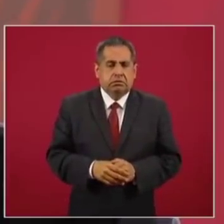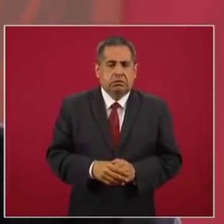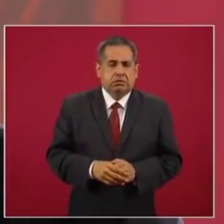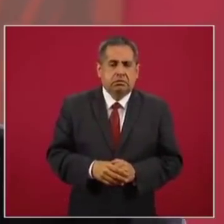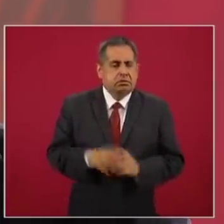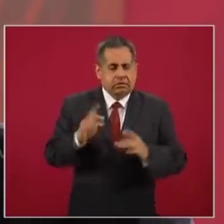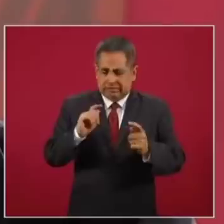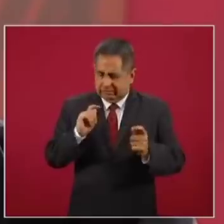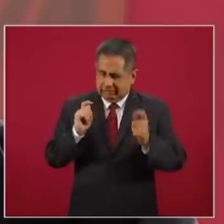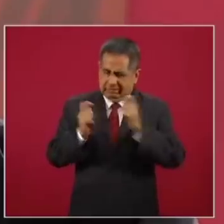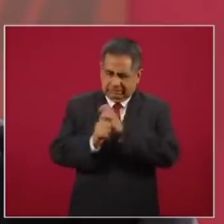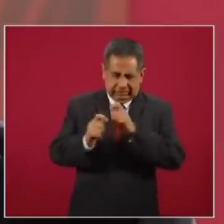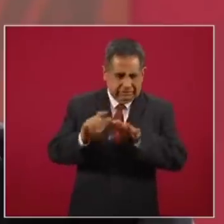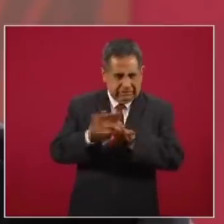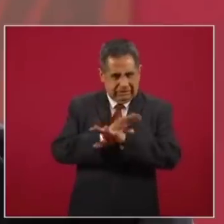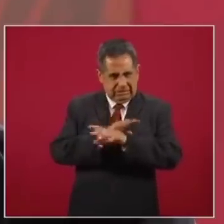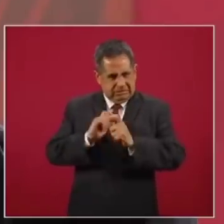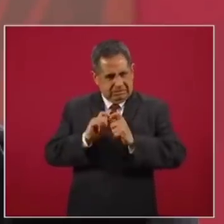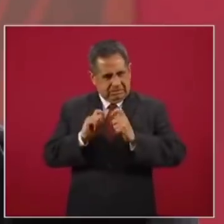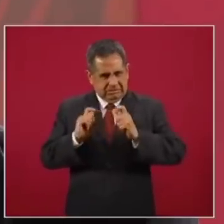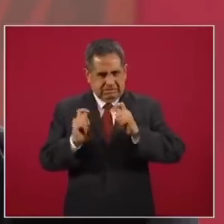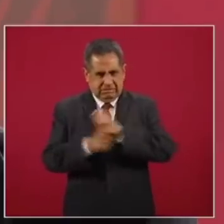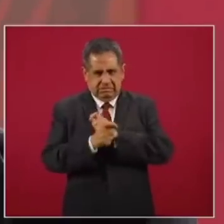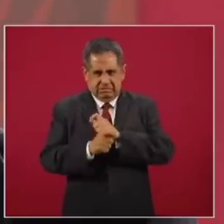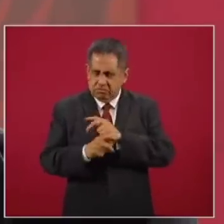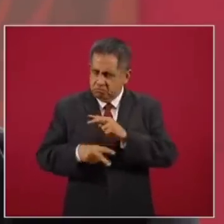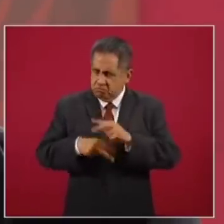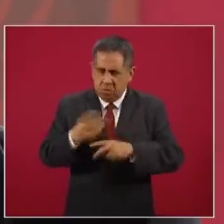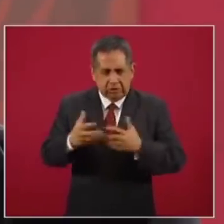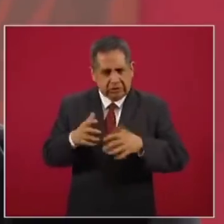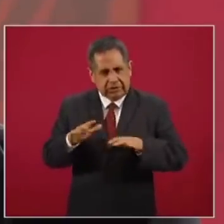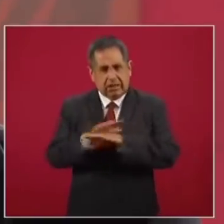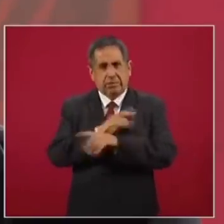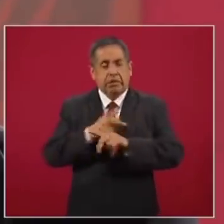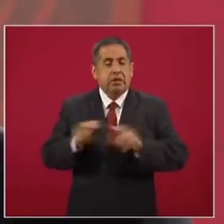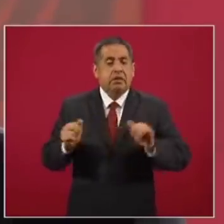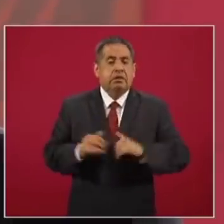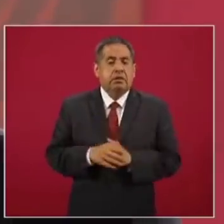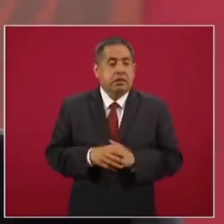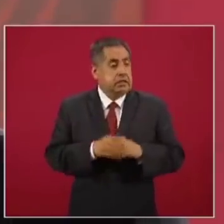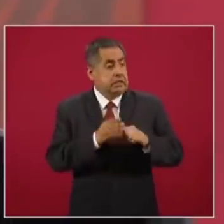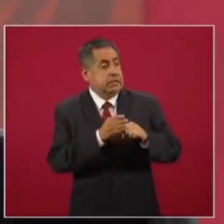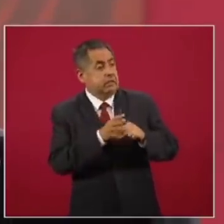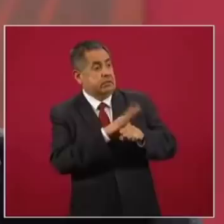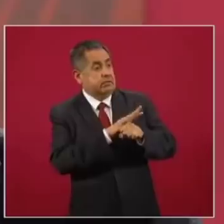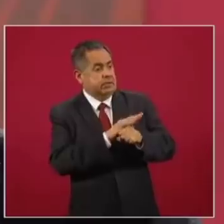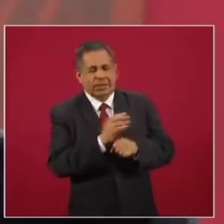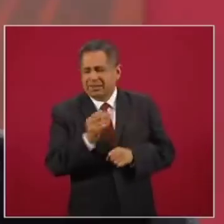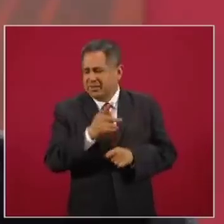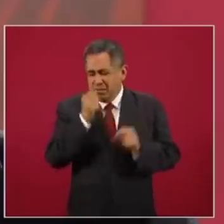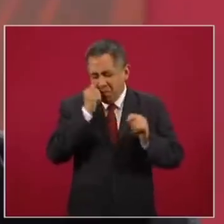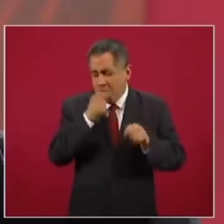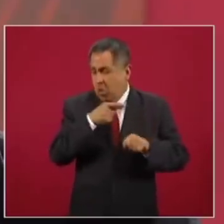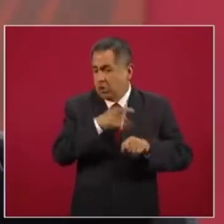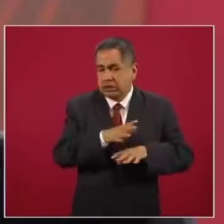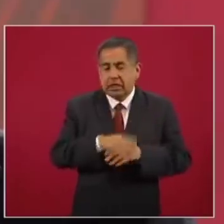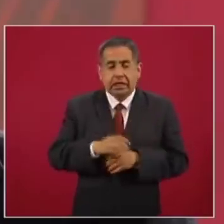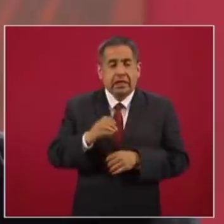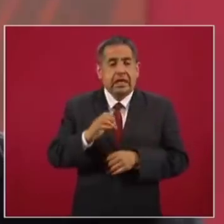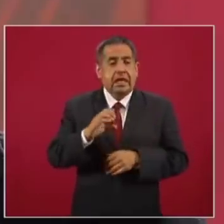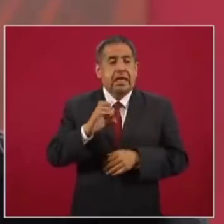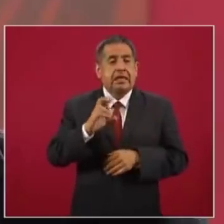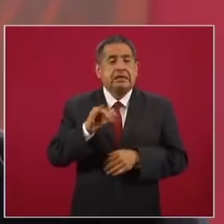La transformación se va a llevar a cabo. Ni la pandemia, ni la